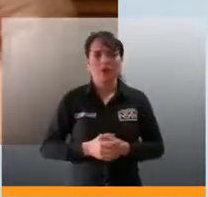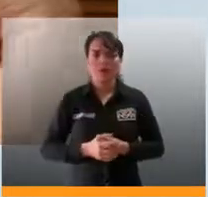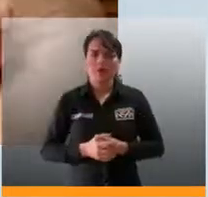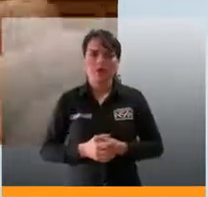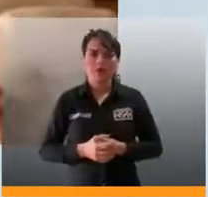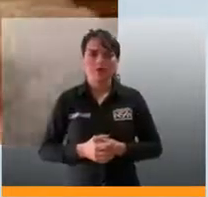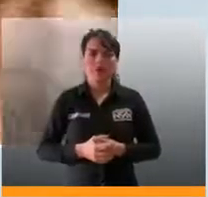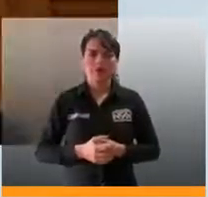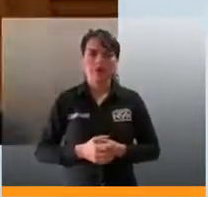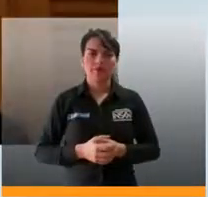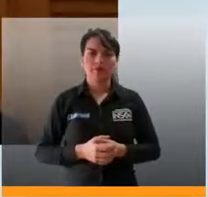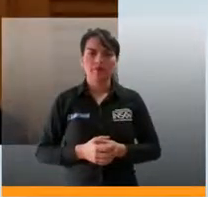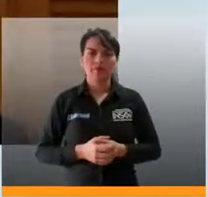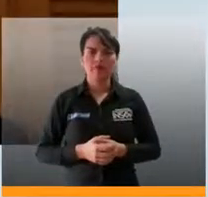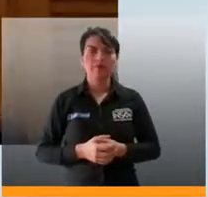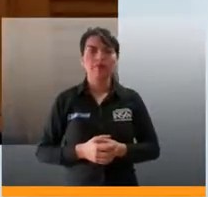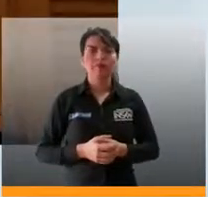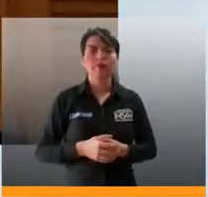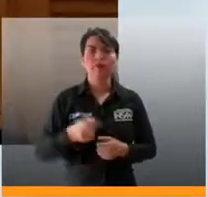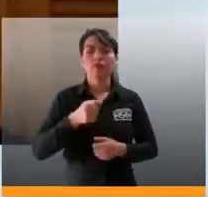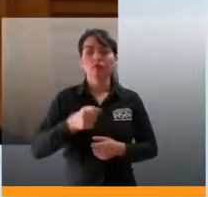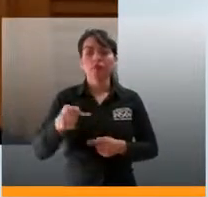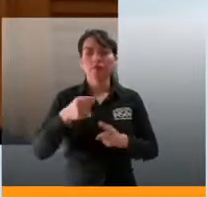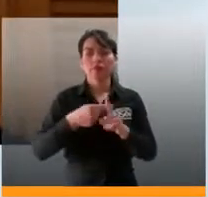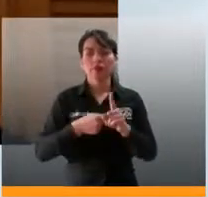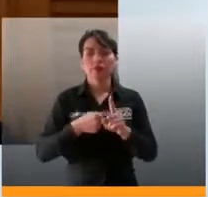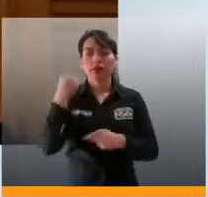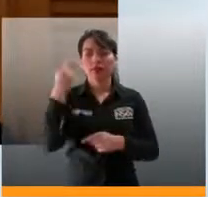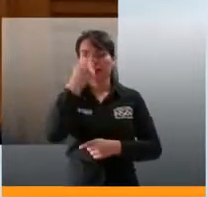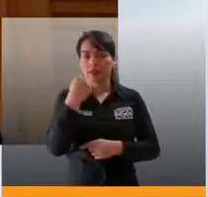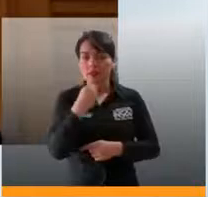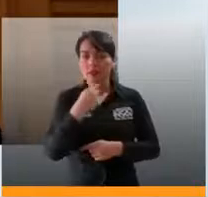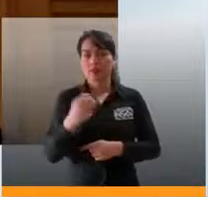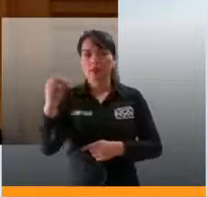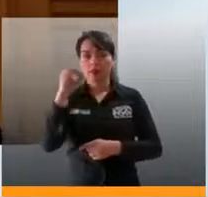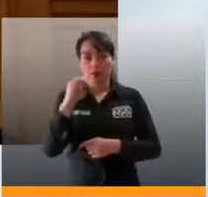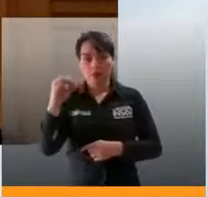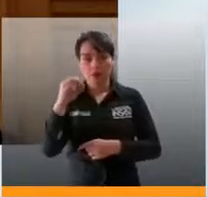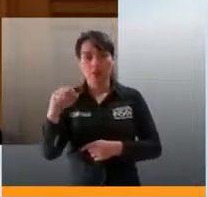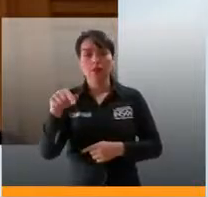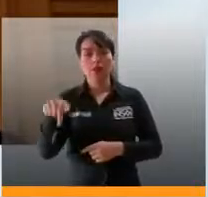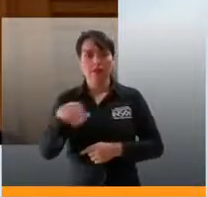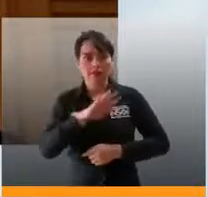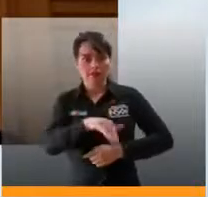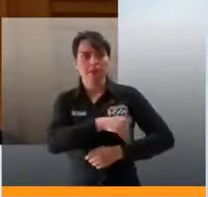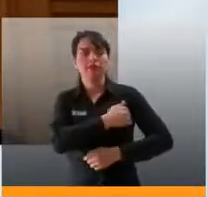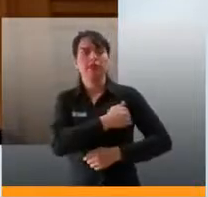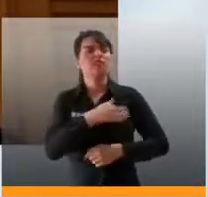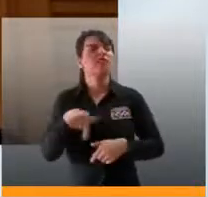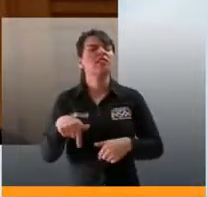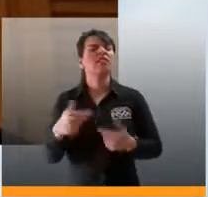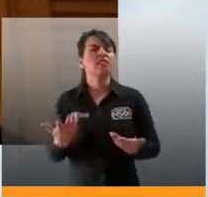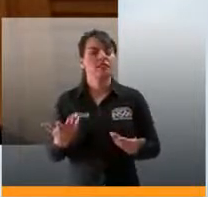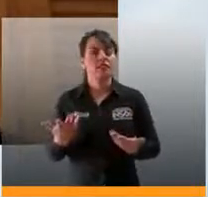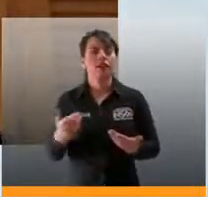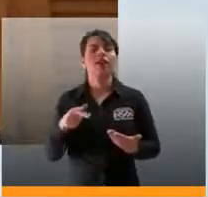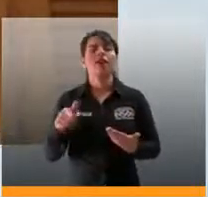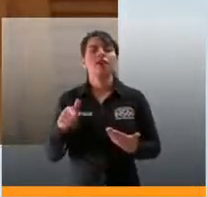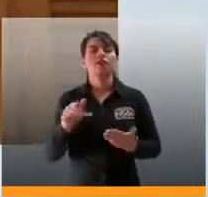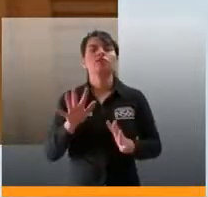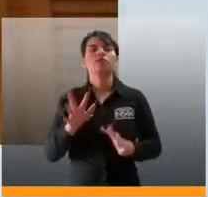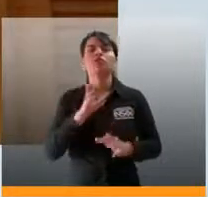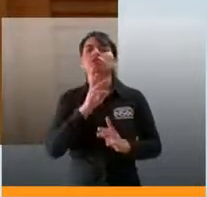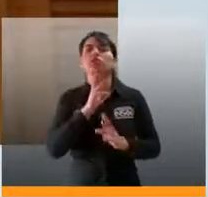quiero invitarlos: en el mes de septiembre y octubre vamos a tener desde el Ministerio otro evento sobre un foro de resultados